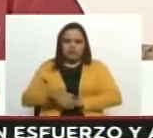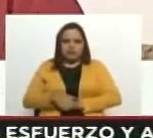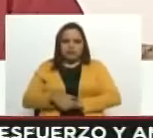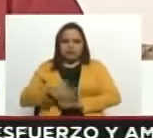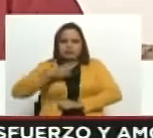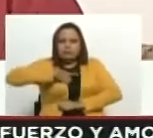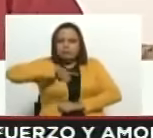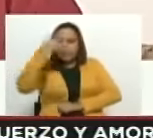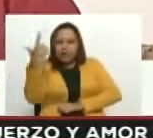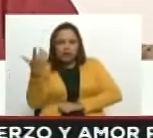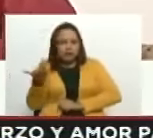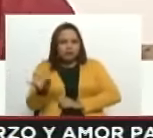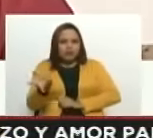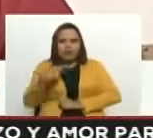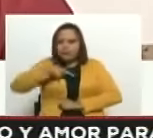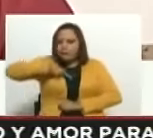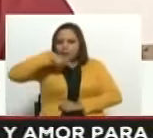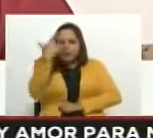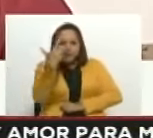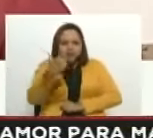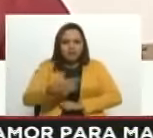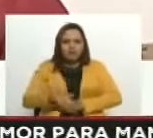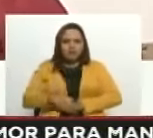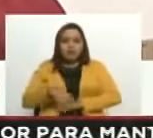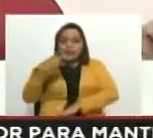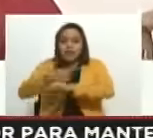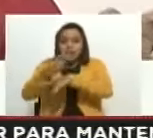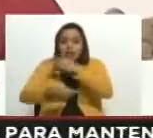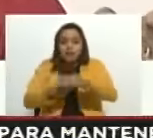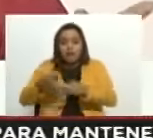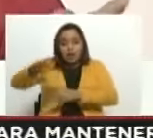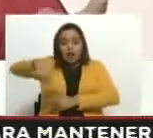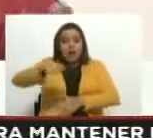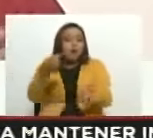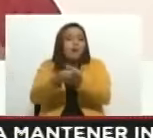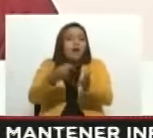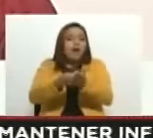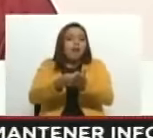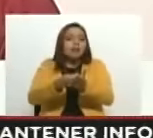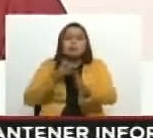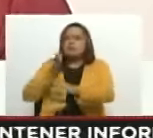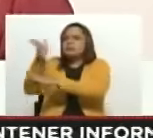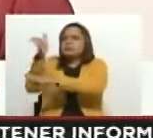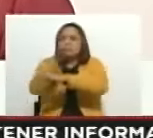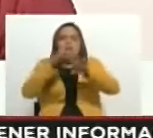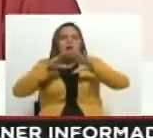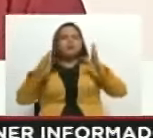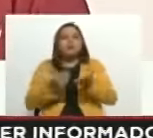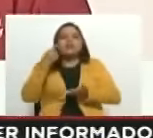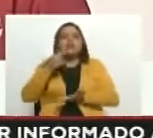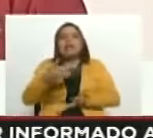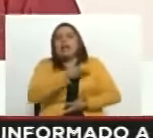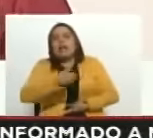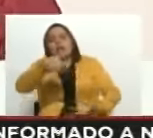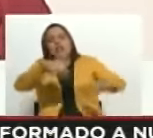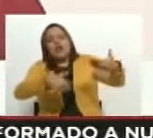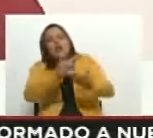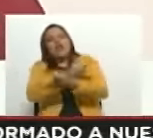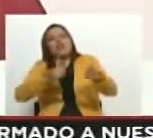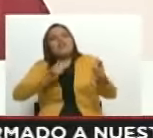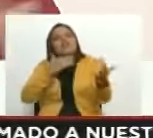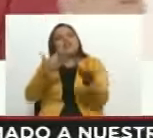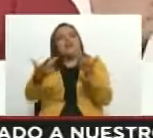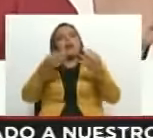Vergüenza, vergüenza. Y son los que van al mundo a decir, queremos elecciones libres, transparentes,